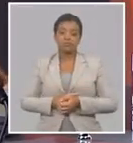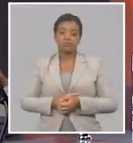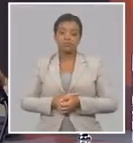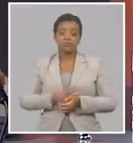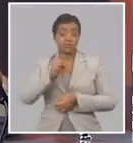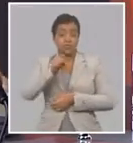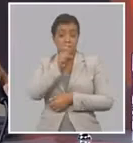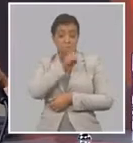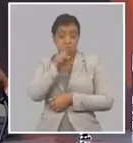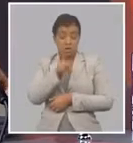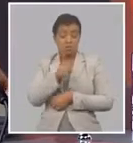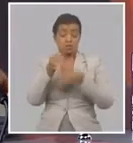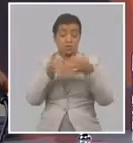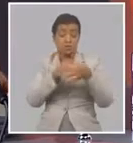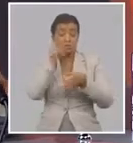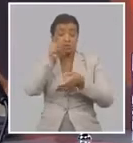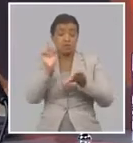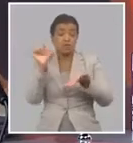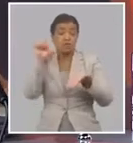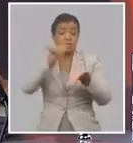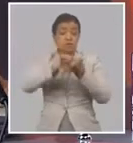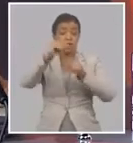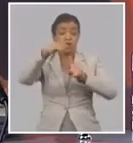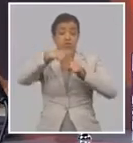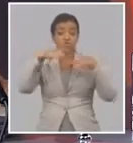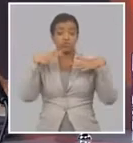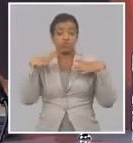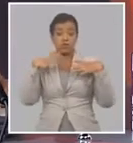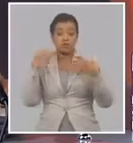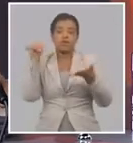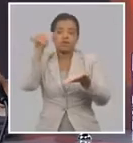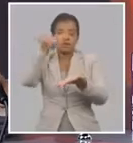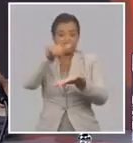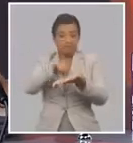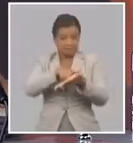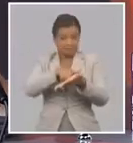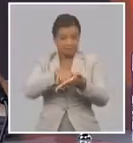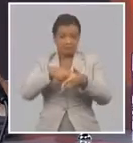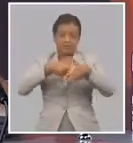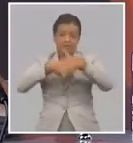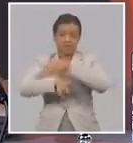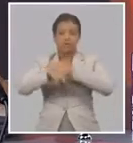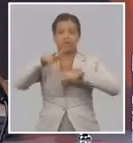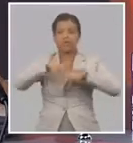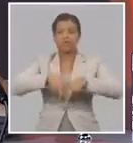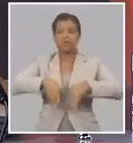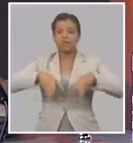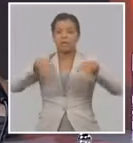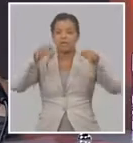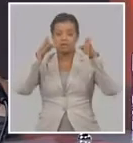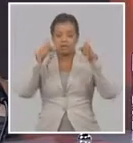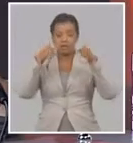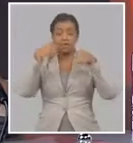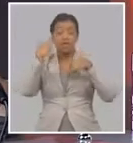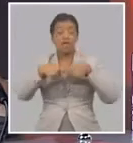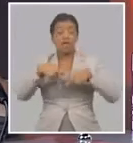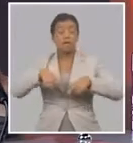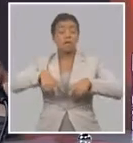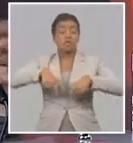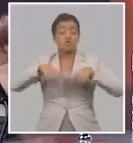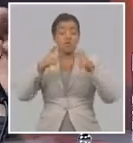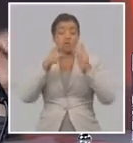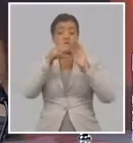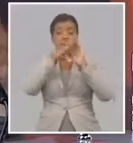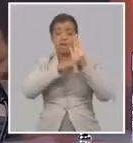directamente de las instalaciones turísticas o sea arriba van a esas instalaciones turísticas ese turista debe cumplir con ciertas